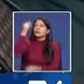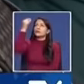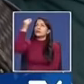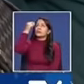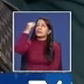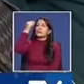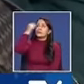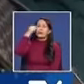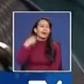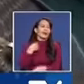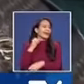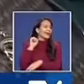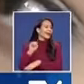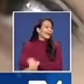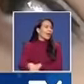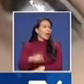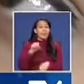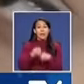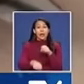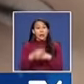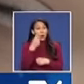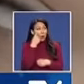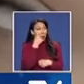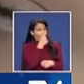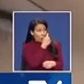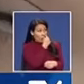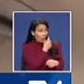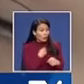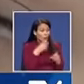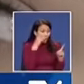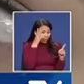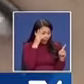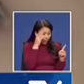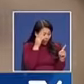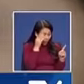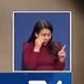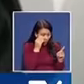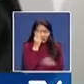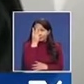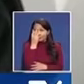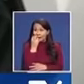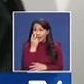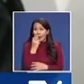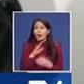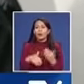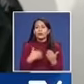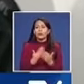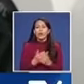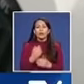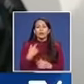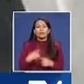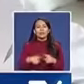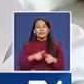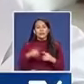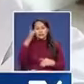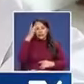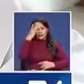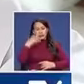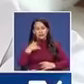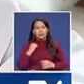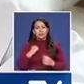el descuido puede ocasionar daños en los ojos, baja visión, incluso ceguera. Entre los síntomas más comunes de